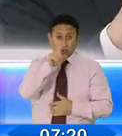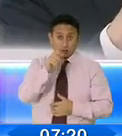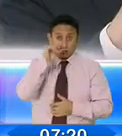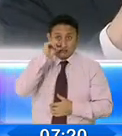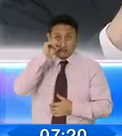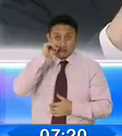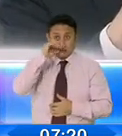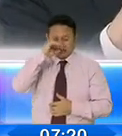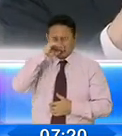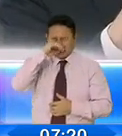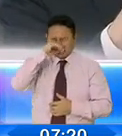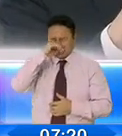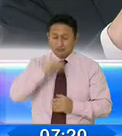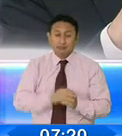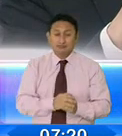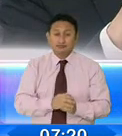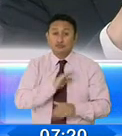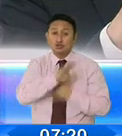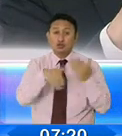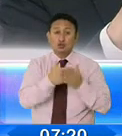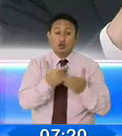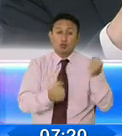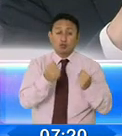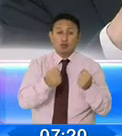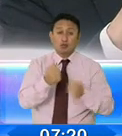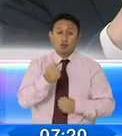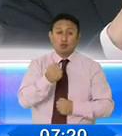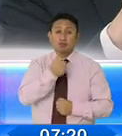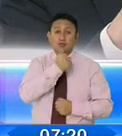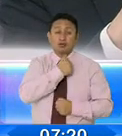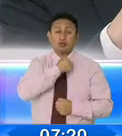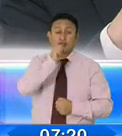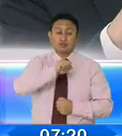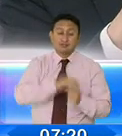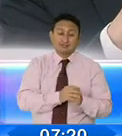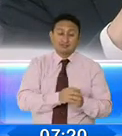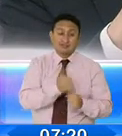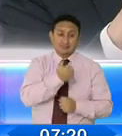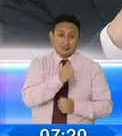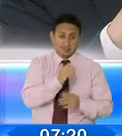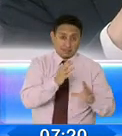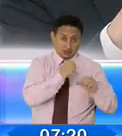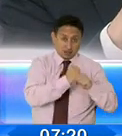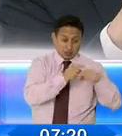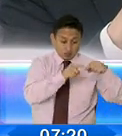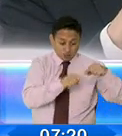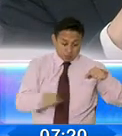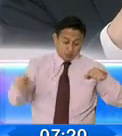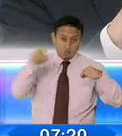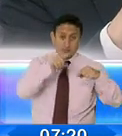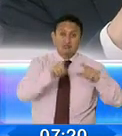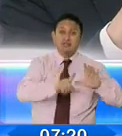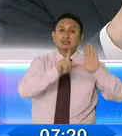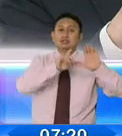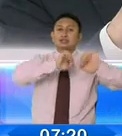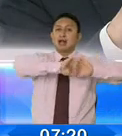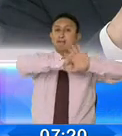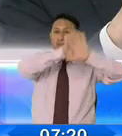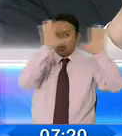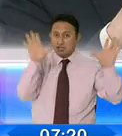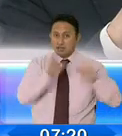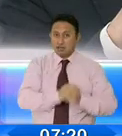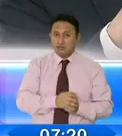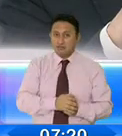los vehículos privados y para todos los vehículos particulares desde las 22 hasta las 6 de la mañana, con